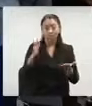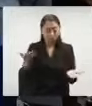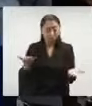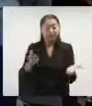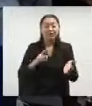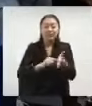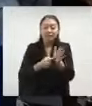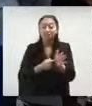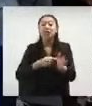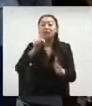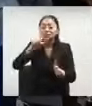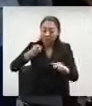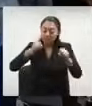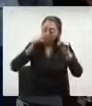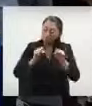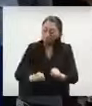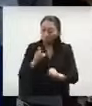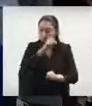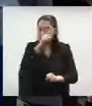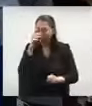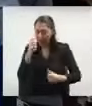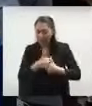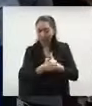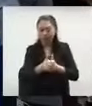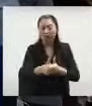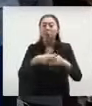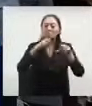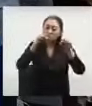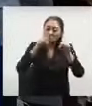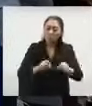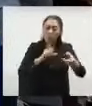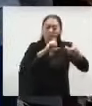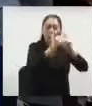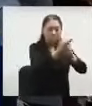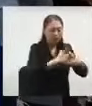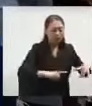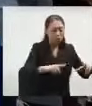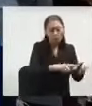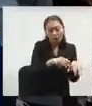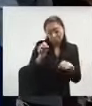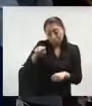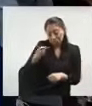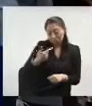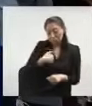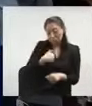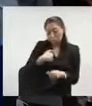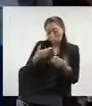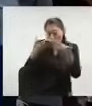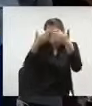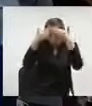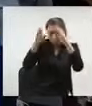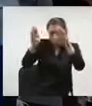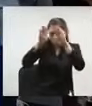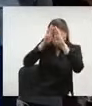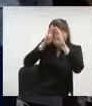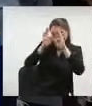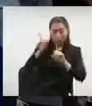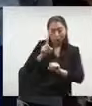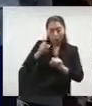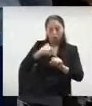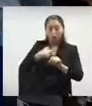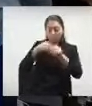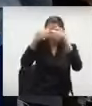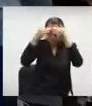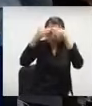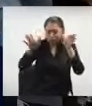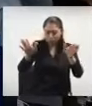sede óptima. ¿Podemos ir a otra sede? Por supuesto. Yo no estoy cerrado como presidente. Yo lo que estoy